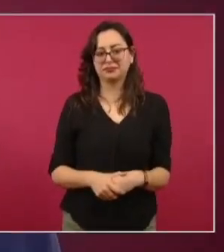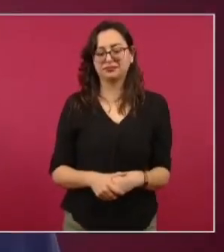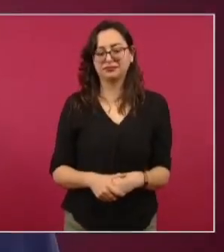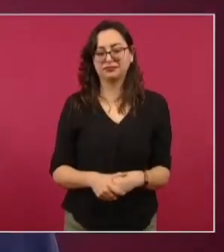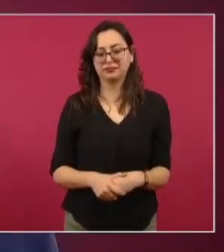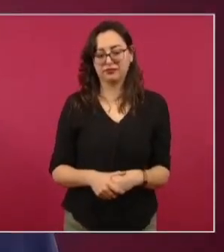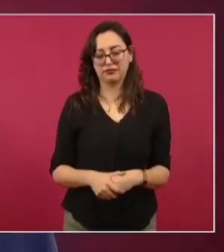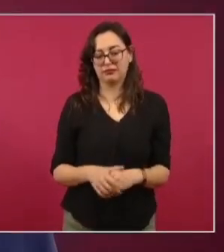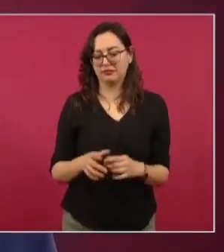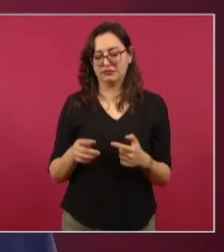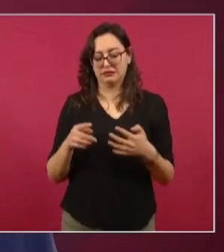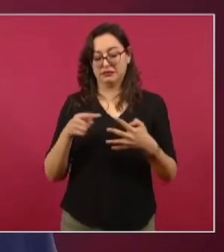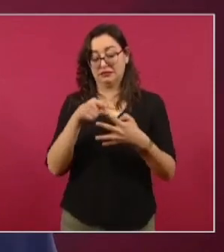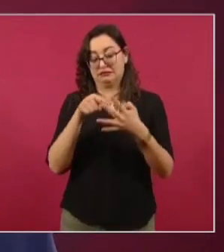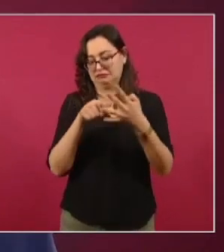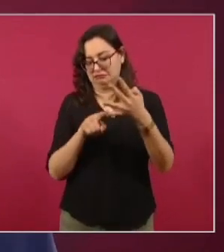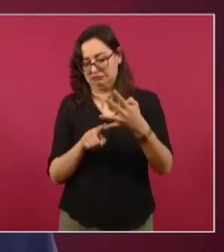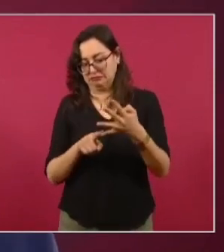el servir al pueblo